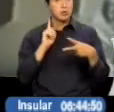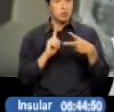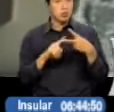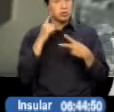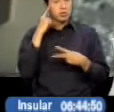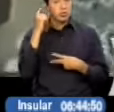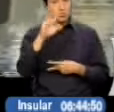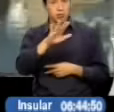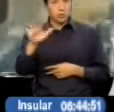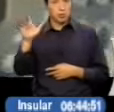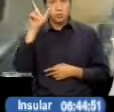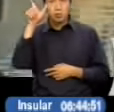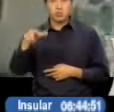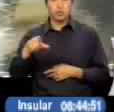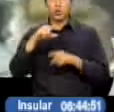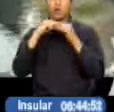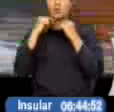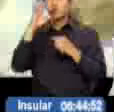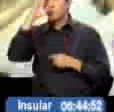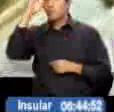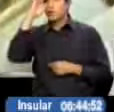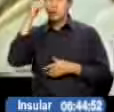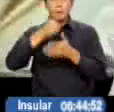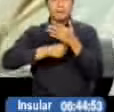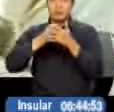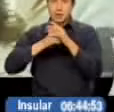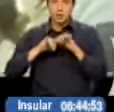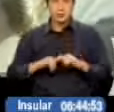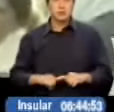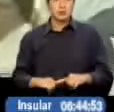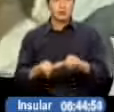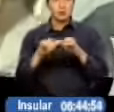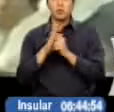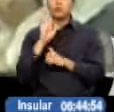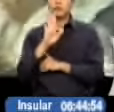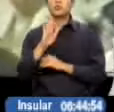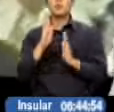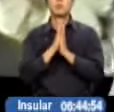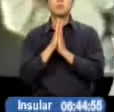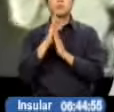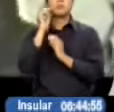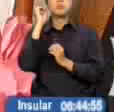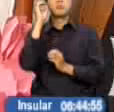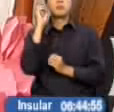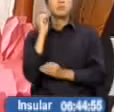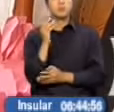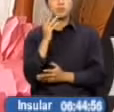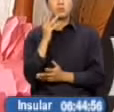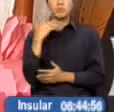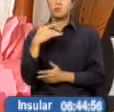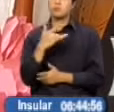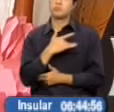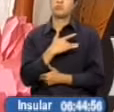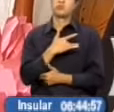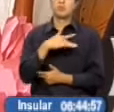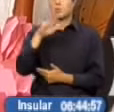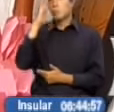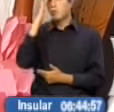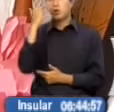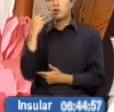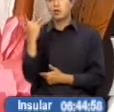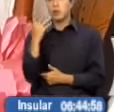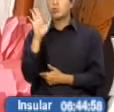por los que luchó este sacerdote siguen latentes su homilía era impactante porque